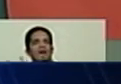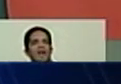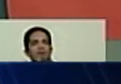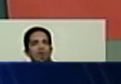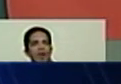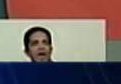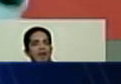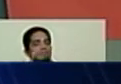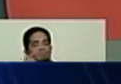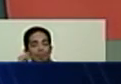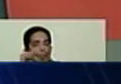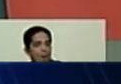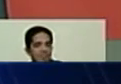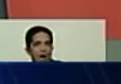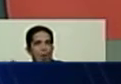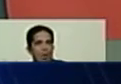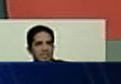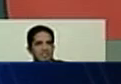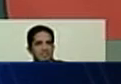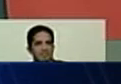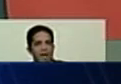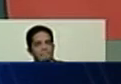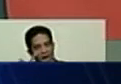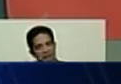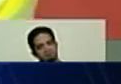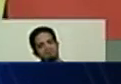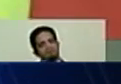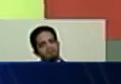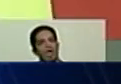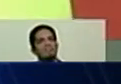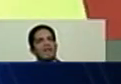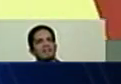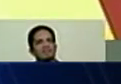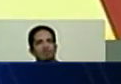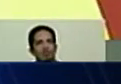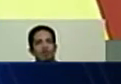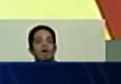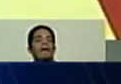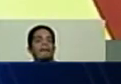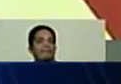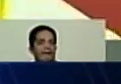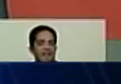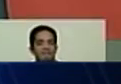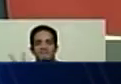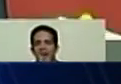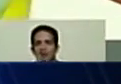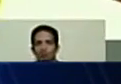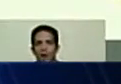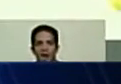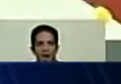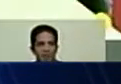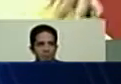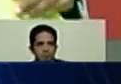están en el poder para entregar nuestro territorio, que es lo que quieren, la desintegración territorial de Venezuela,